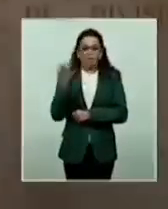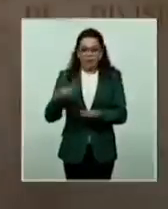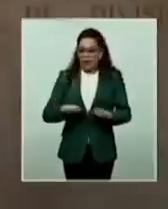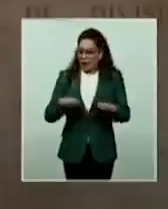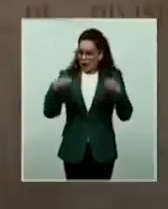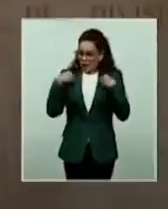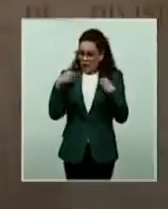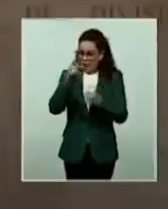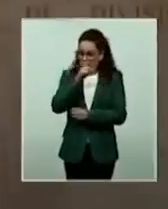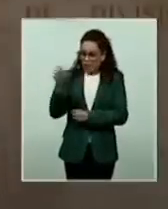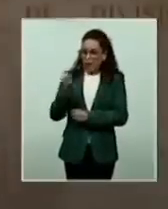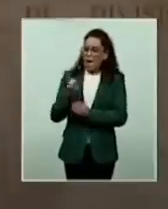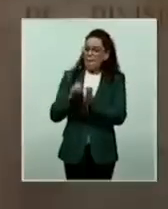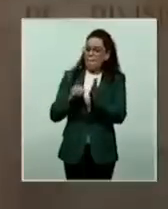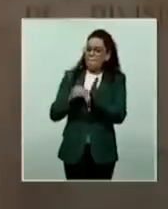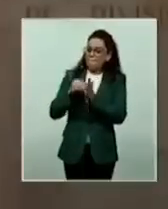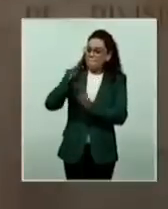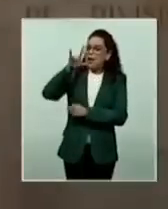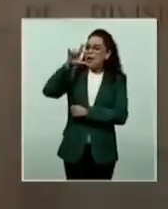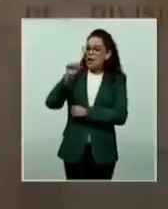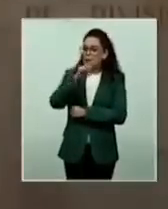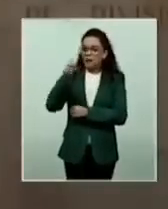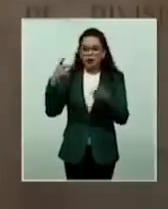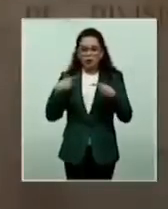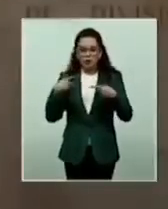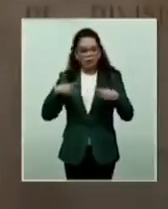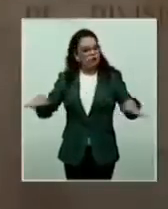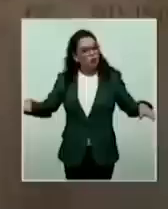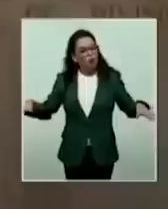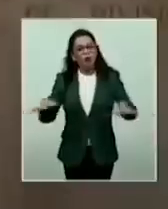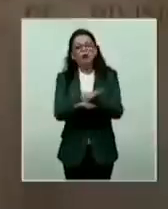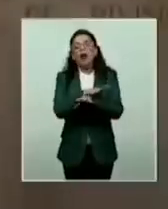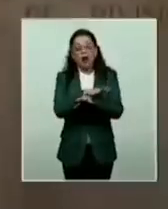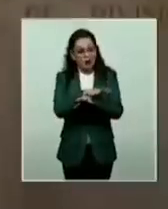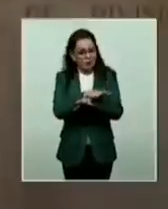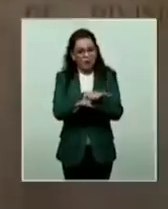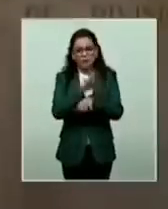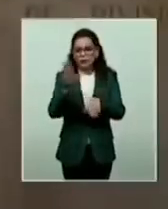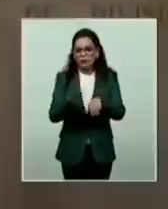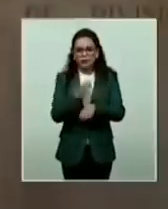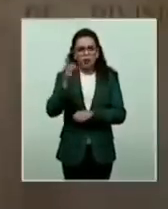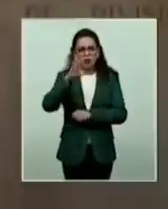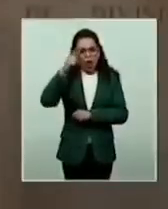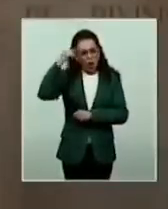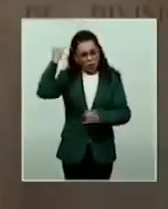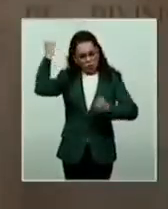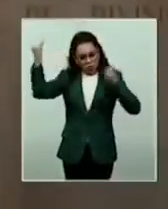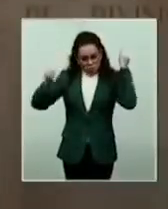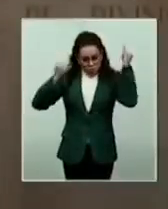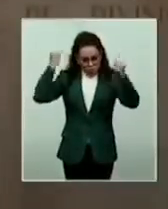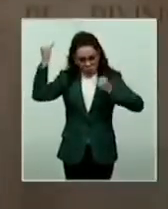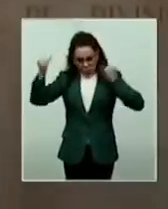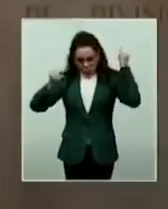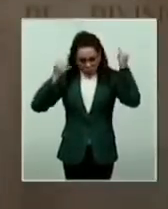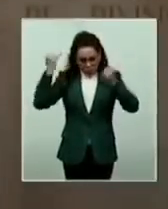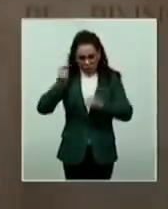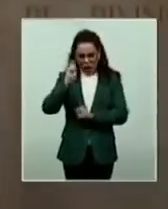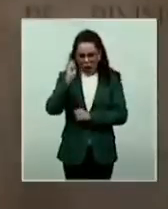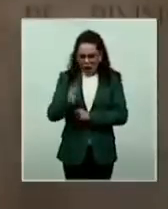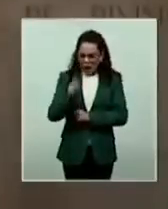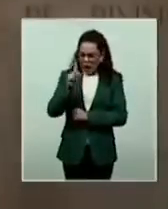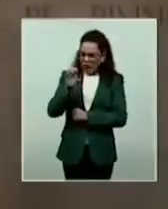de personas y pueden cambiar también el paradigma sobre el que se ha sentado la persecución de los delitos en